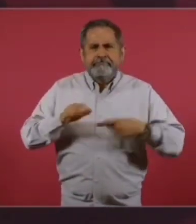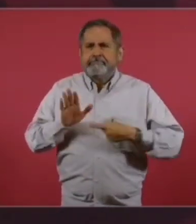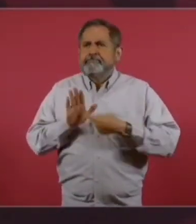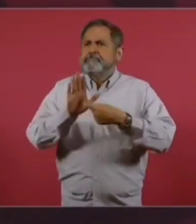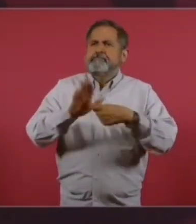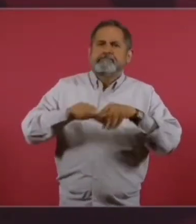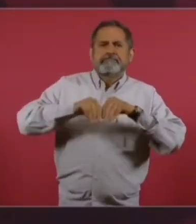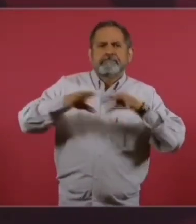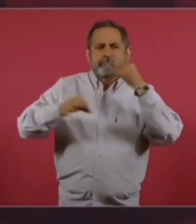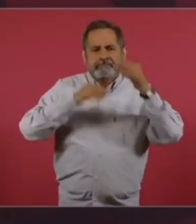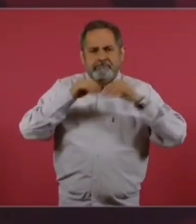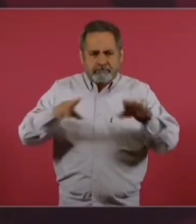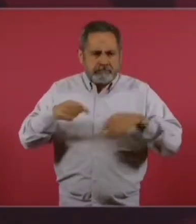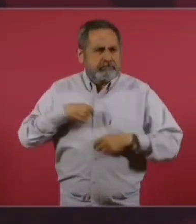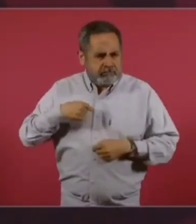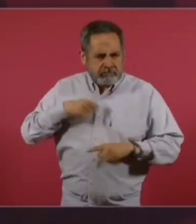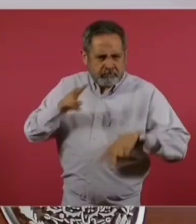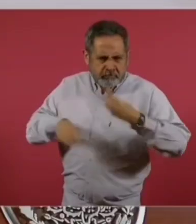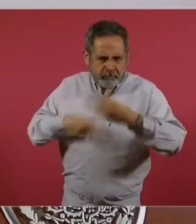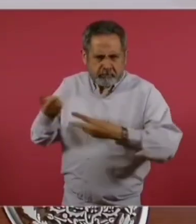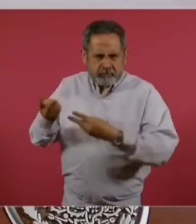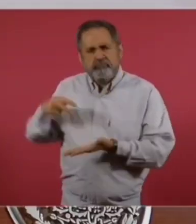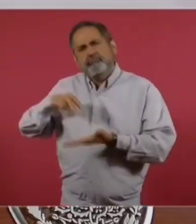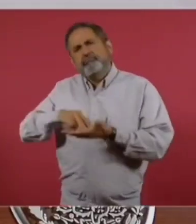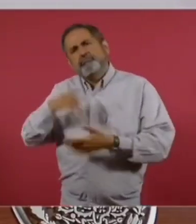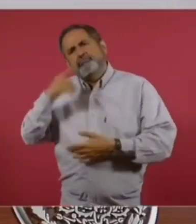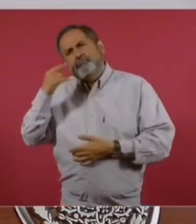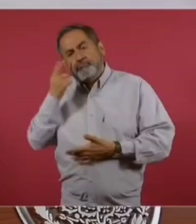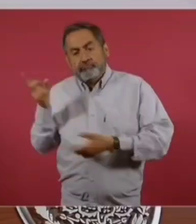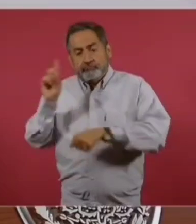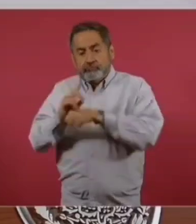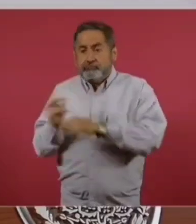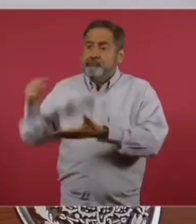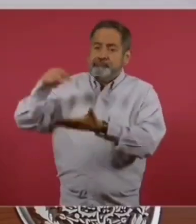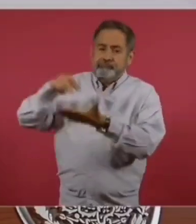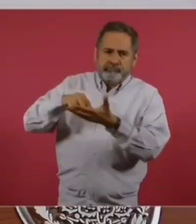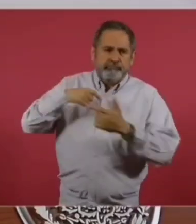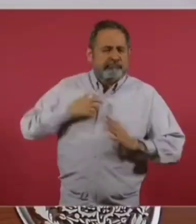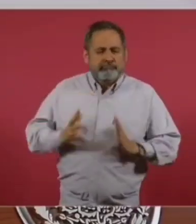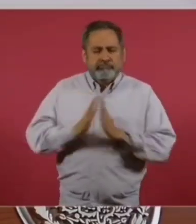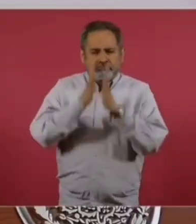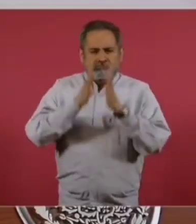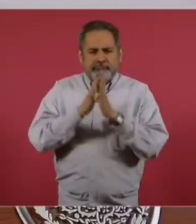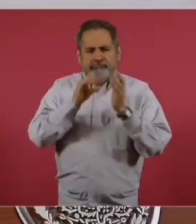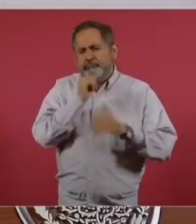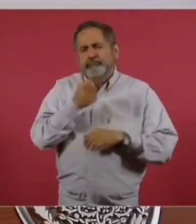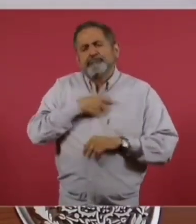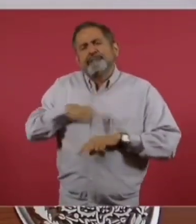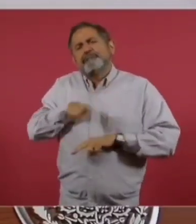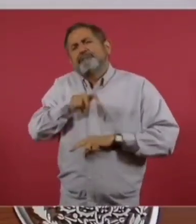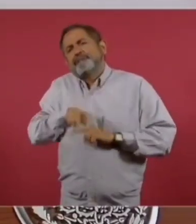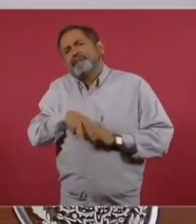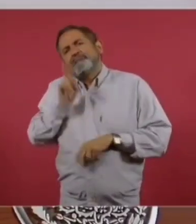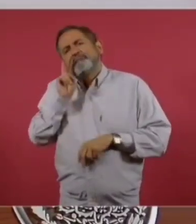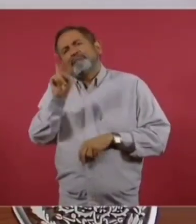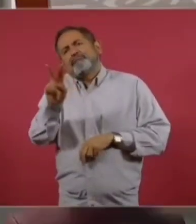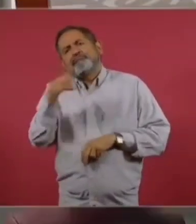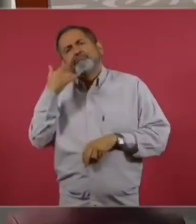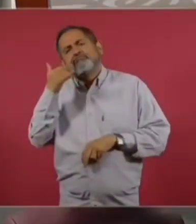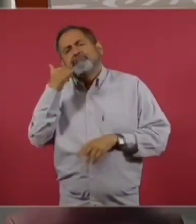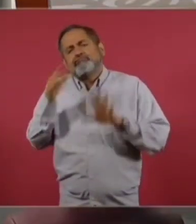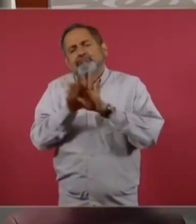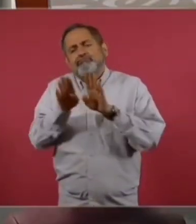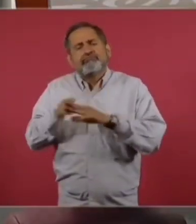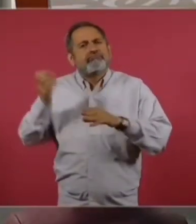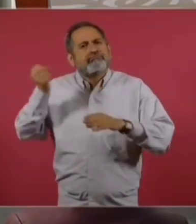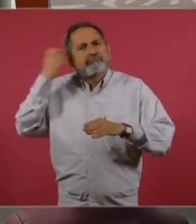Y voy a ir cuando lo presente. No voy a participar, desde luego, pero voy a ir